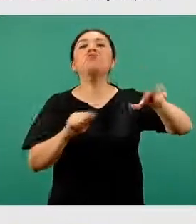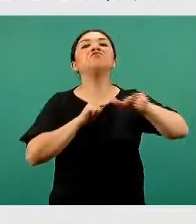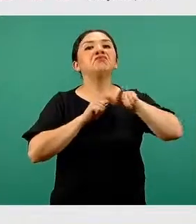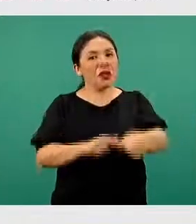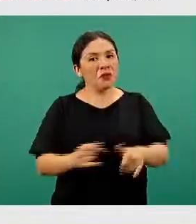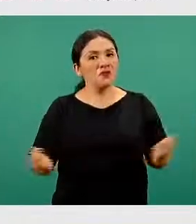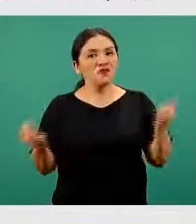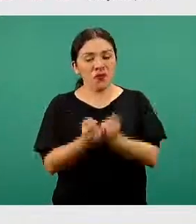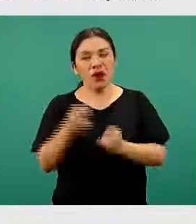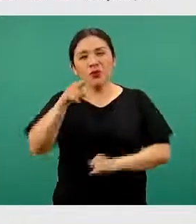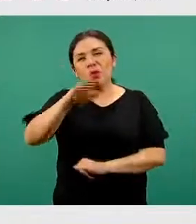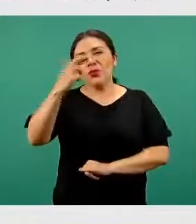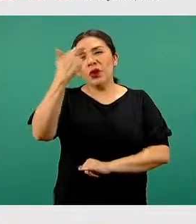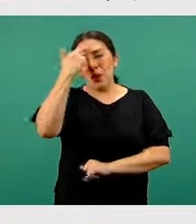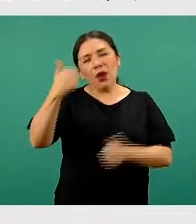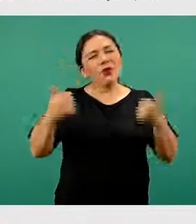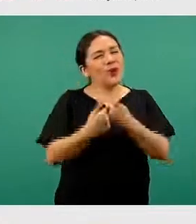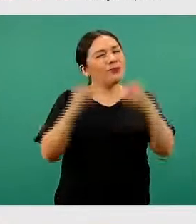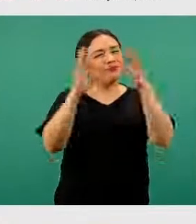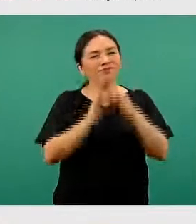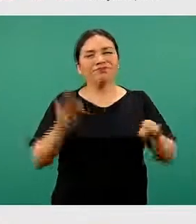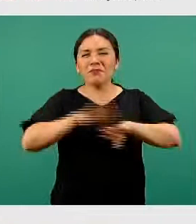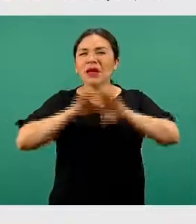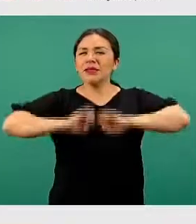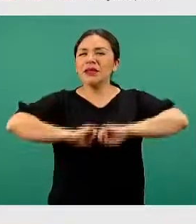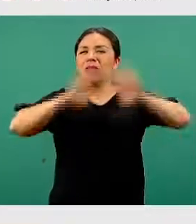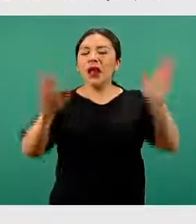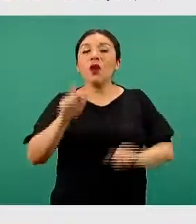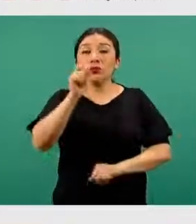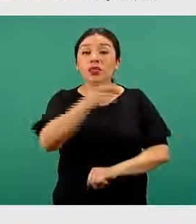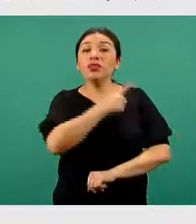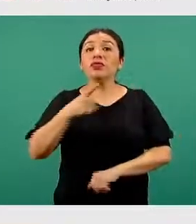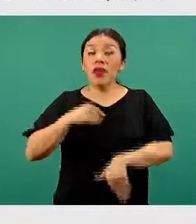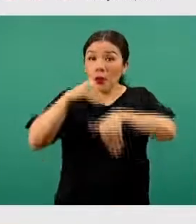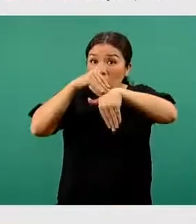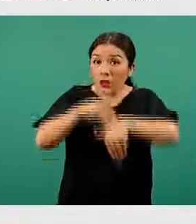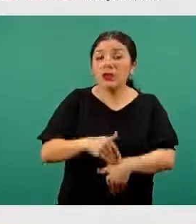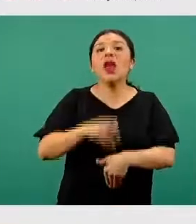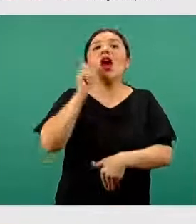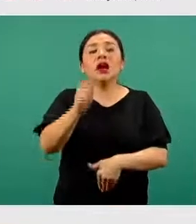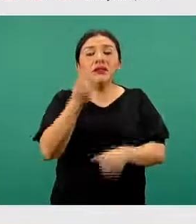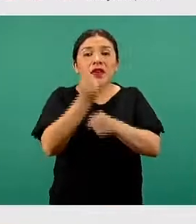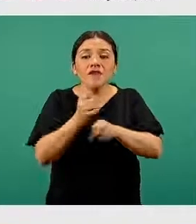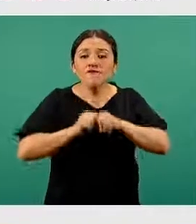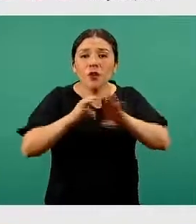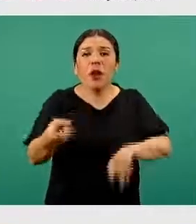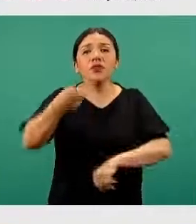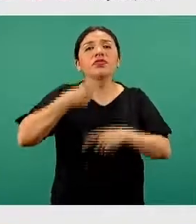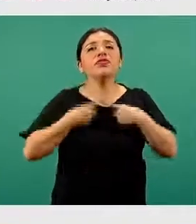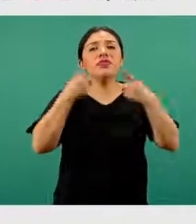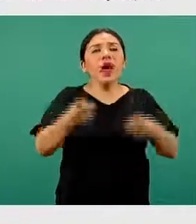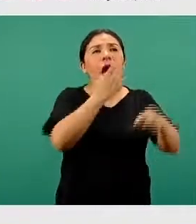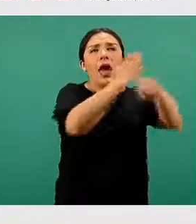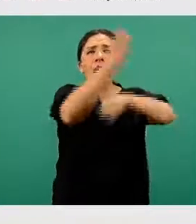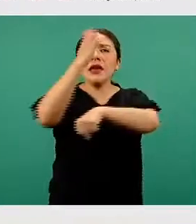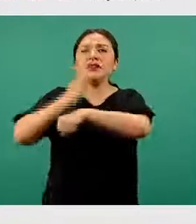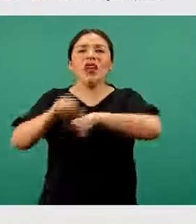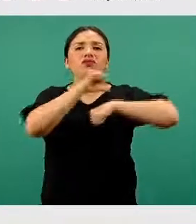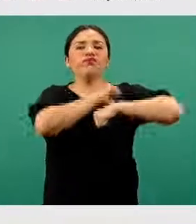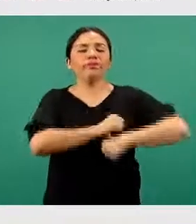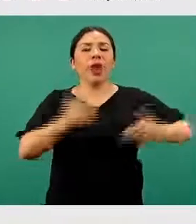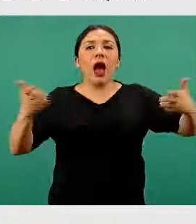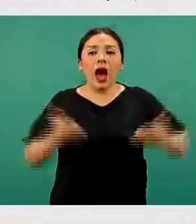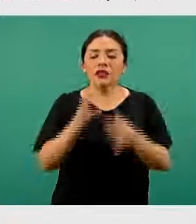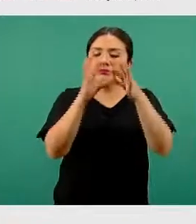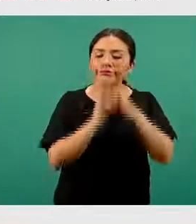continúa. Recordemos, y el mensaje claro es hacer caso de la información que se les da en cada una de las entidades federativas